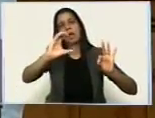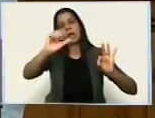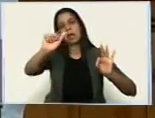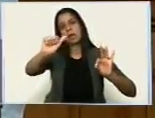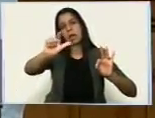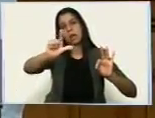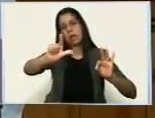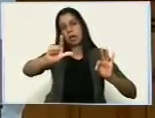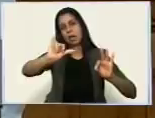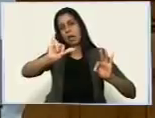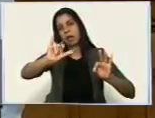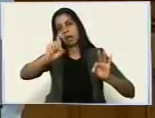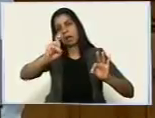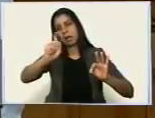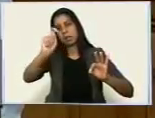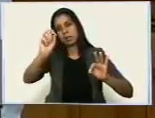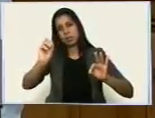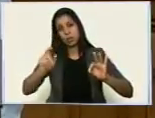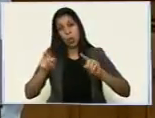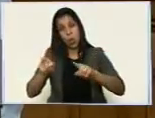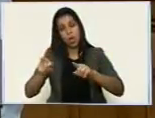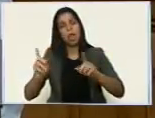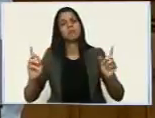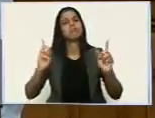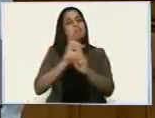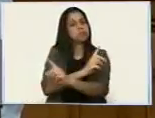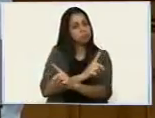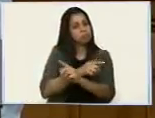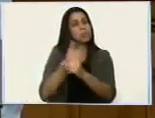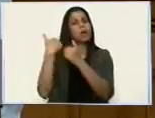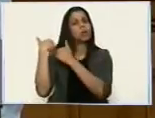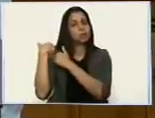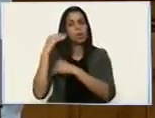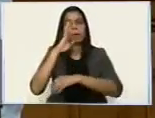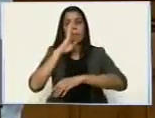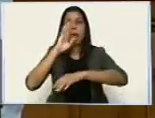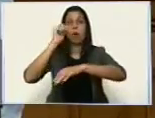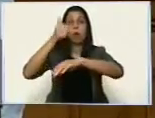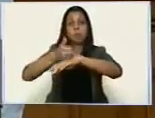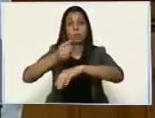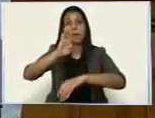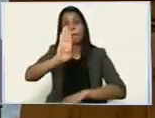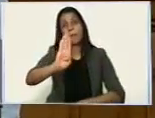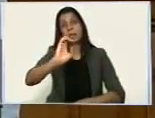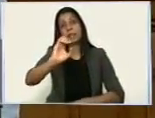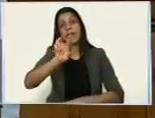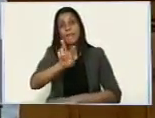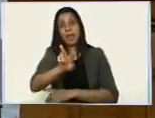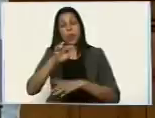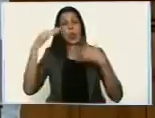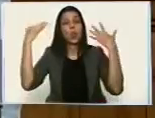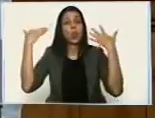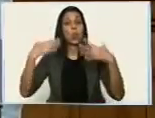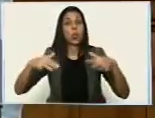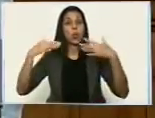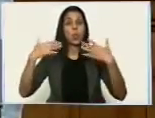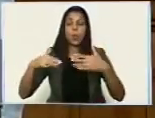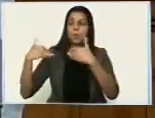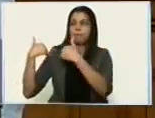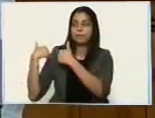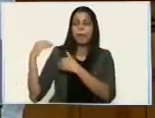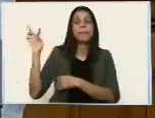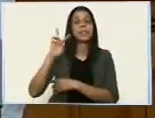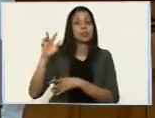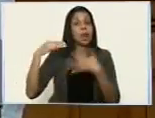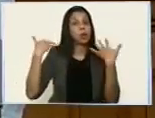Ortega Sánchez para que asuma esa función de primordial importancia para nuestro país.